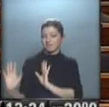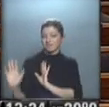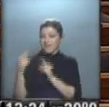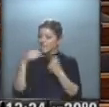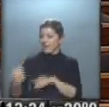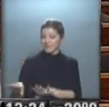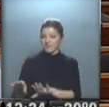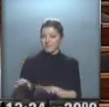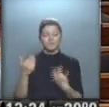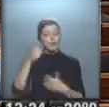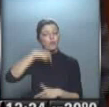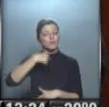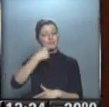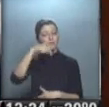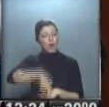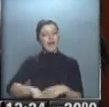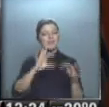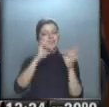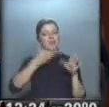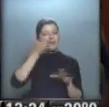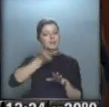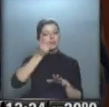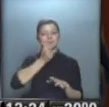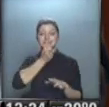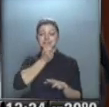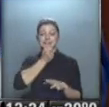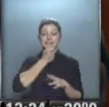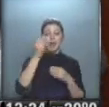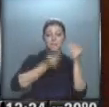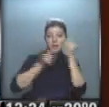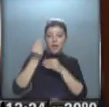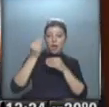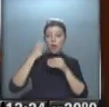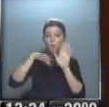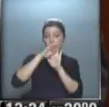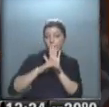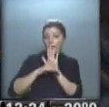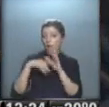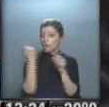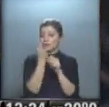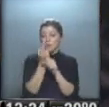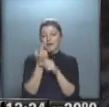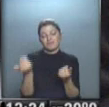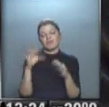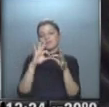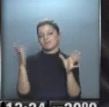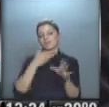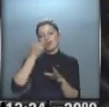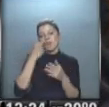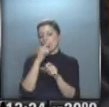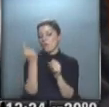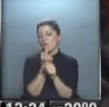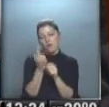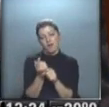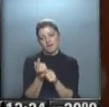de expresión, entendemos nosotros, si no hay regulación del mercado de la comunicación audiovisual. No hay posibilidad de pensar en la libertad de expresión, en garantizar el derecho a